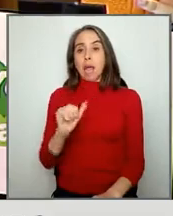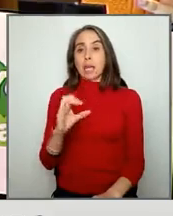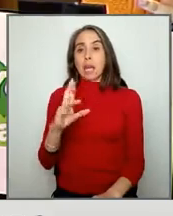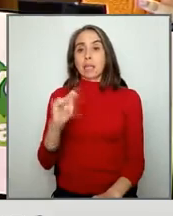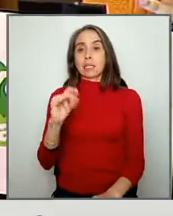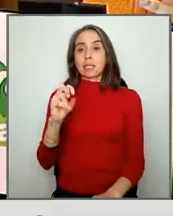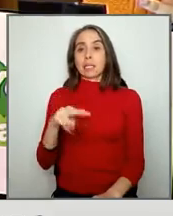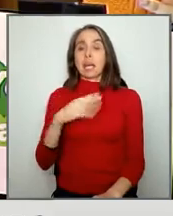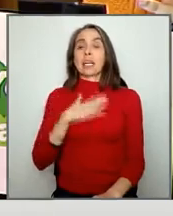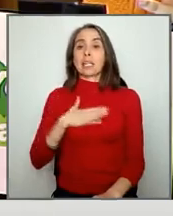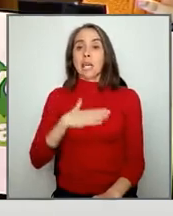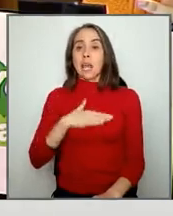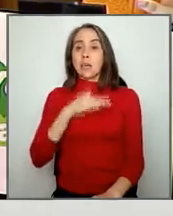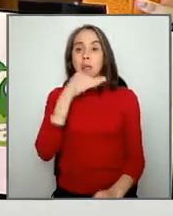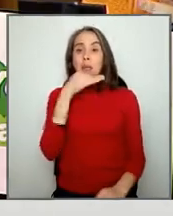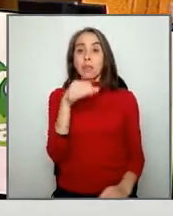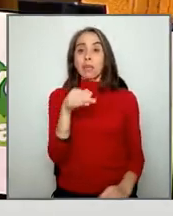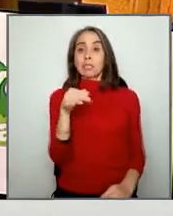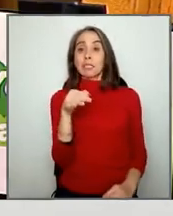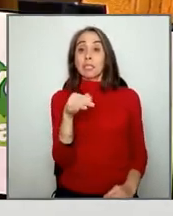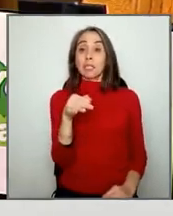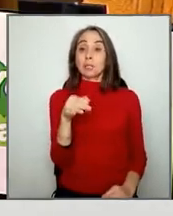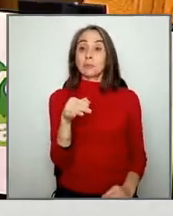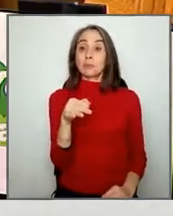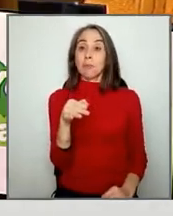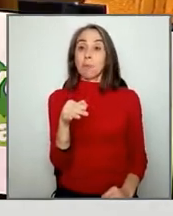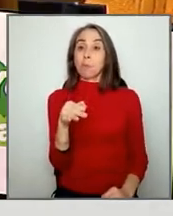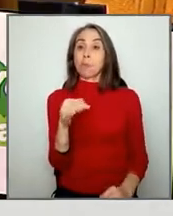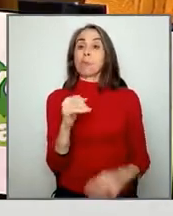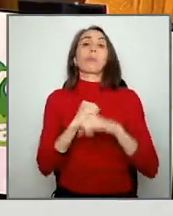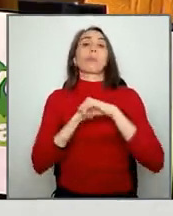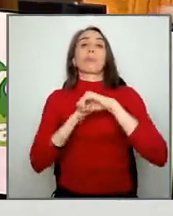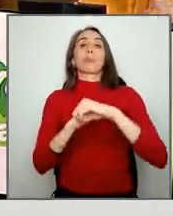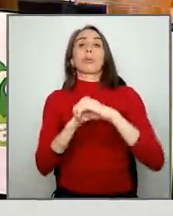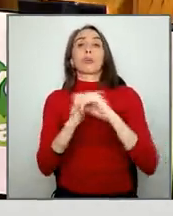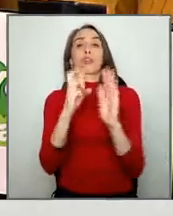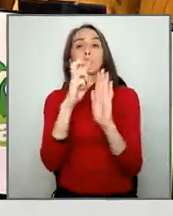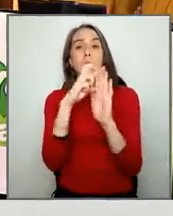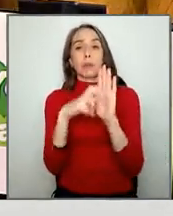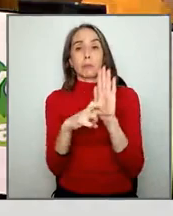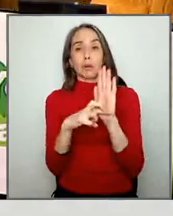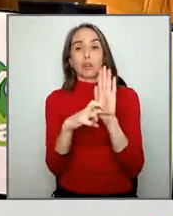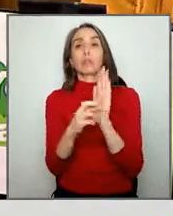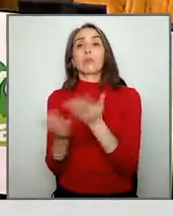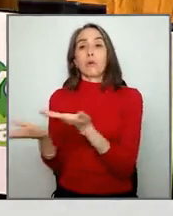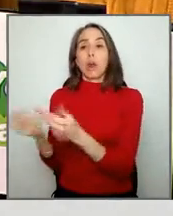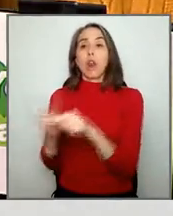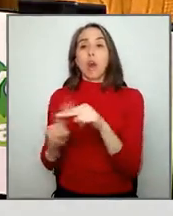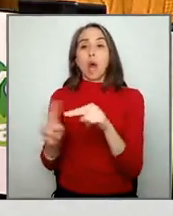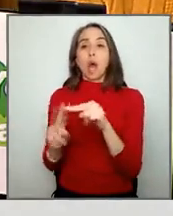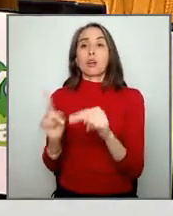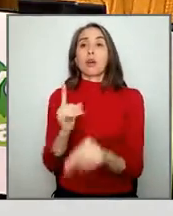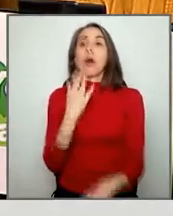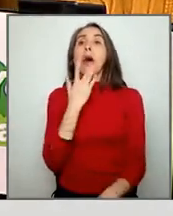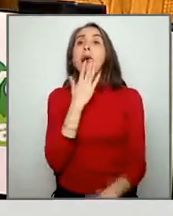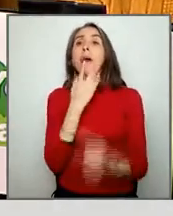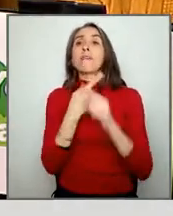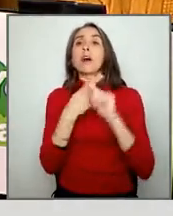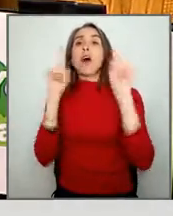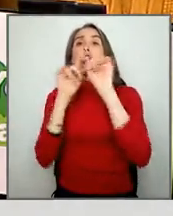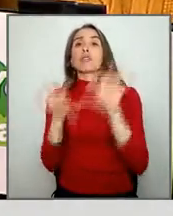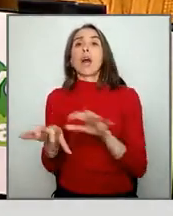referir a en contra de un proyecto que lo haga y no termine hablando otras cosas que no tienen